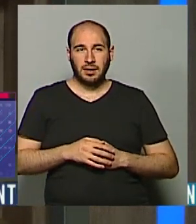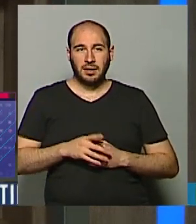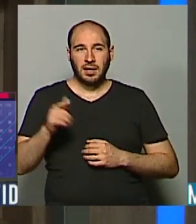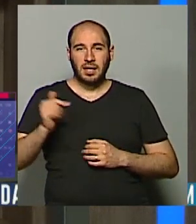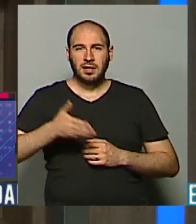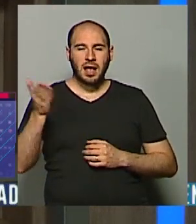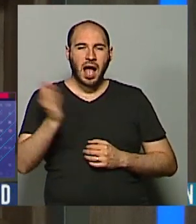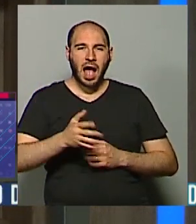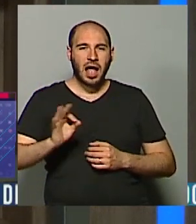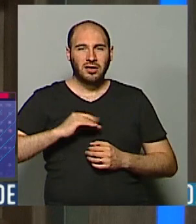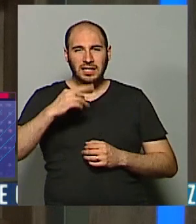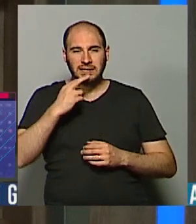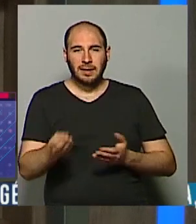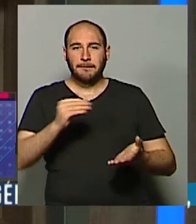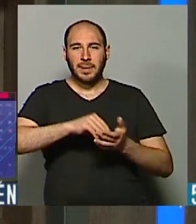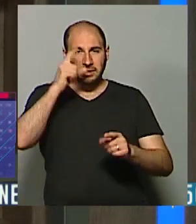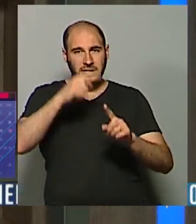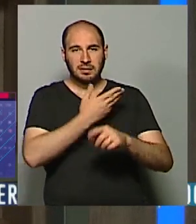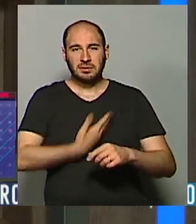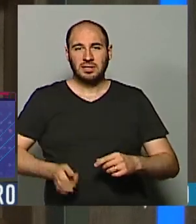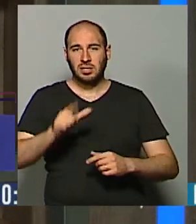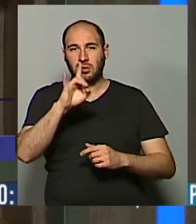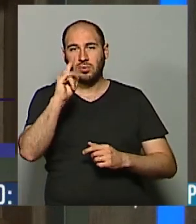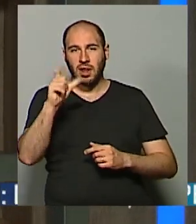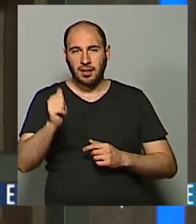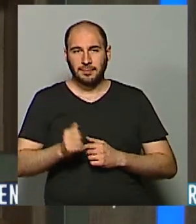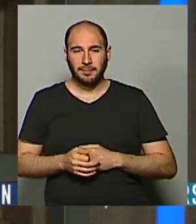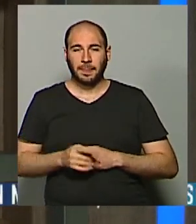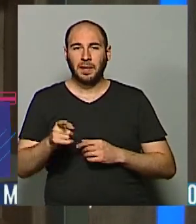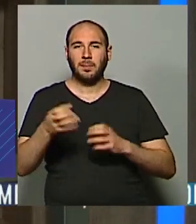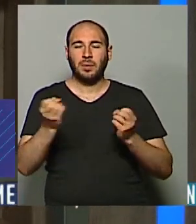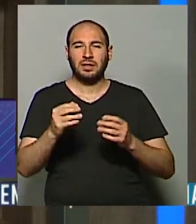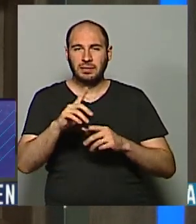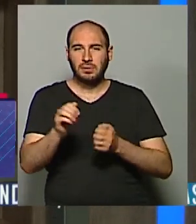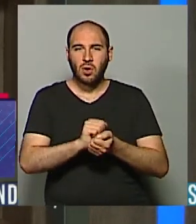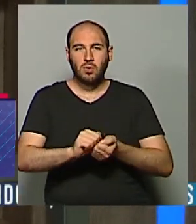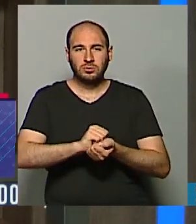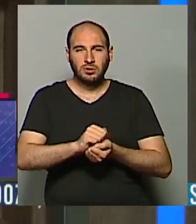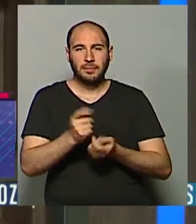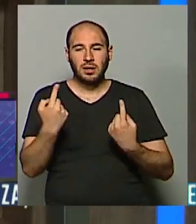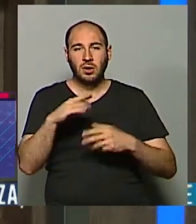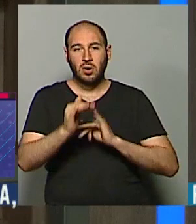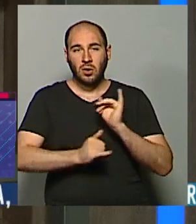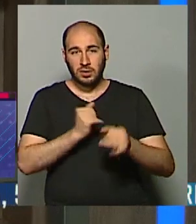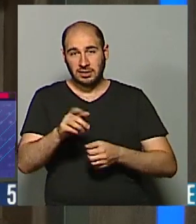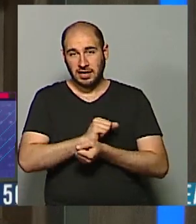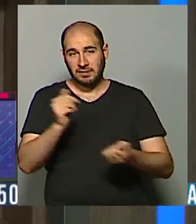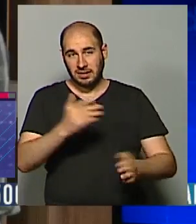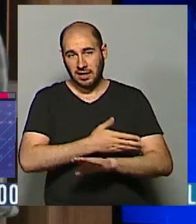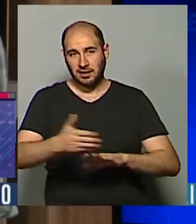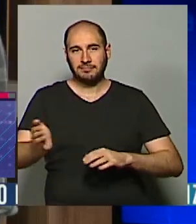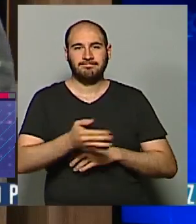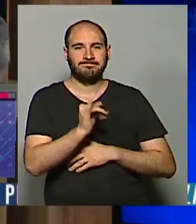a 17 años más al expresidente de Brasil, Lula da Silva. Esto es por los casos de corrupción, aunque se dice que seguiría en libertad.